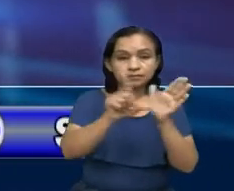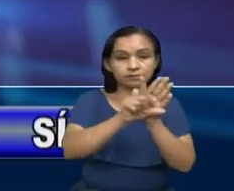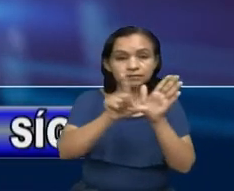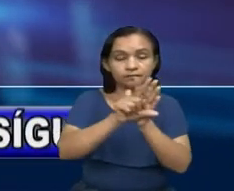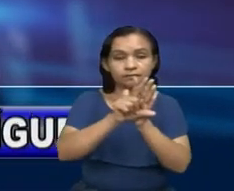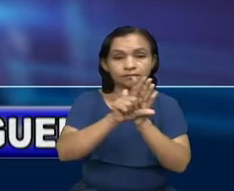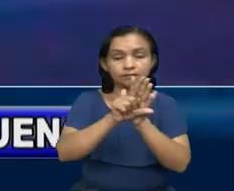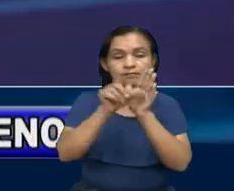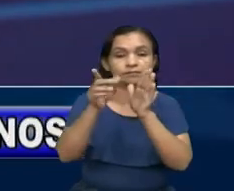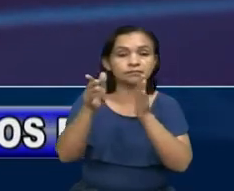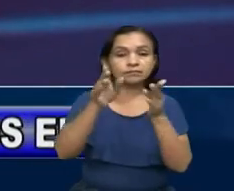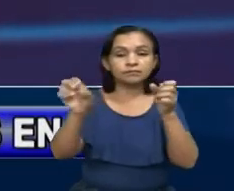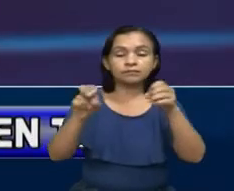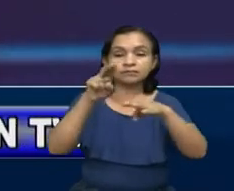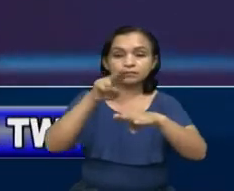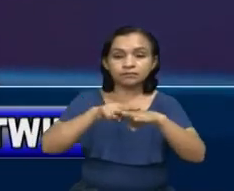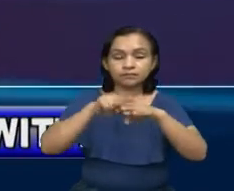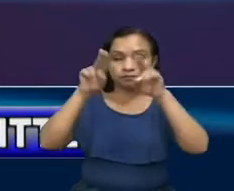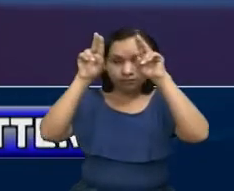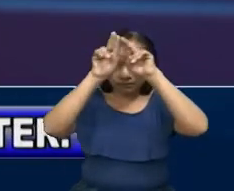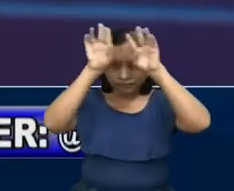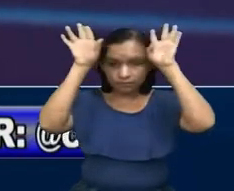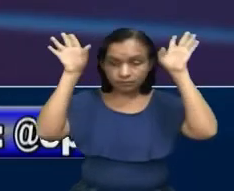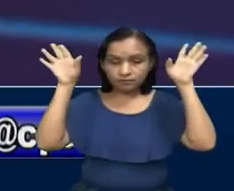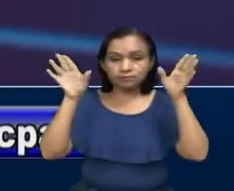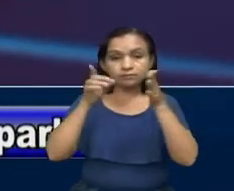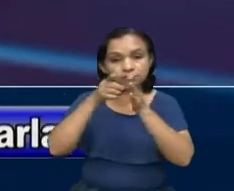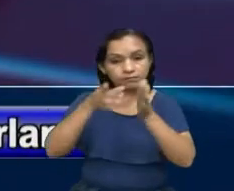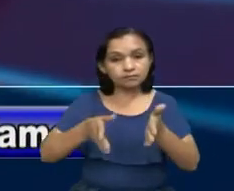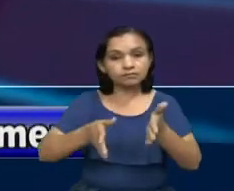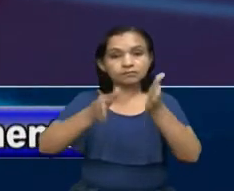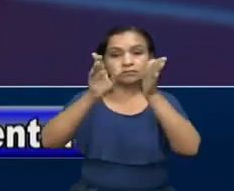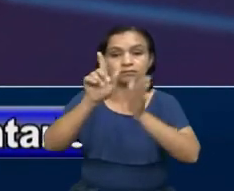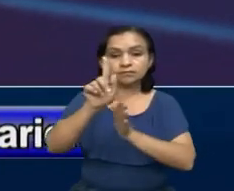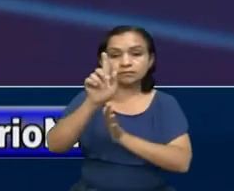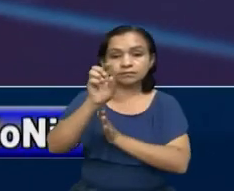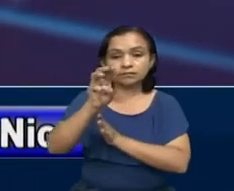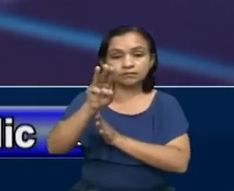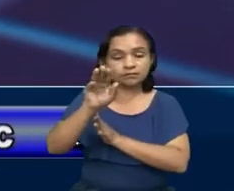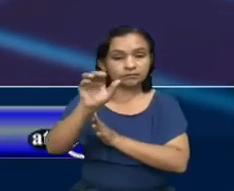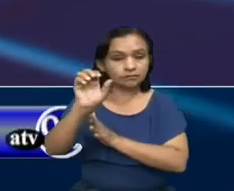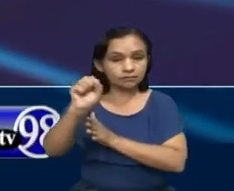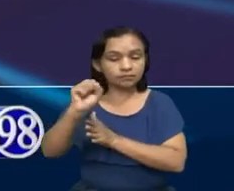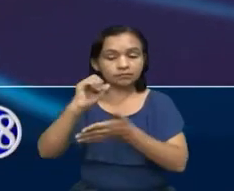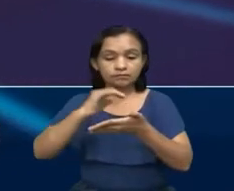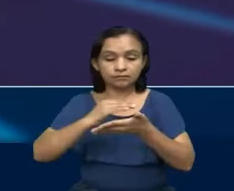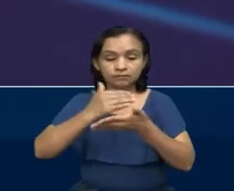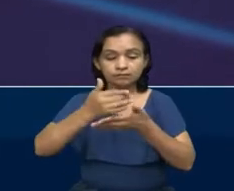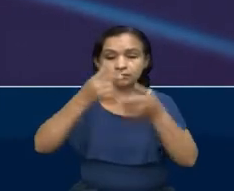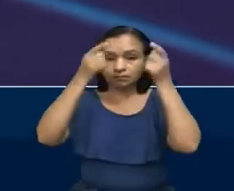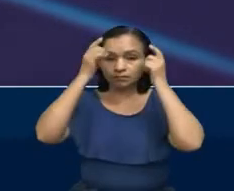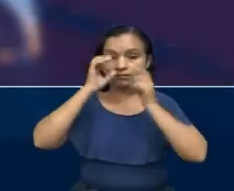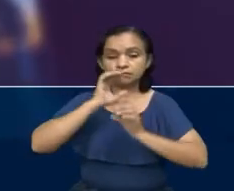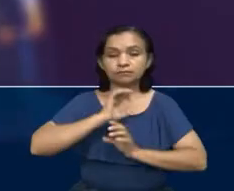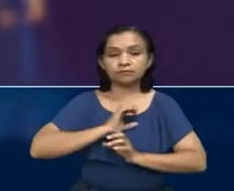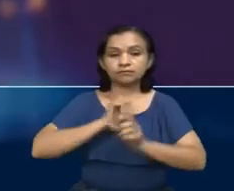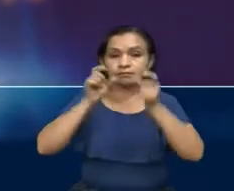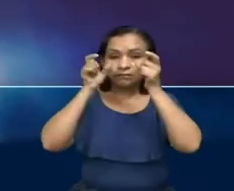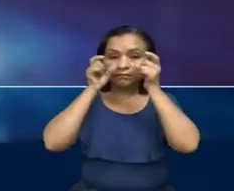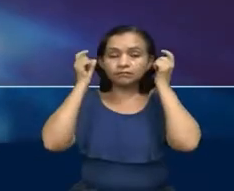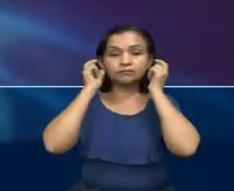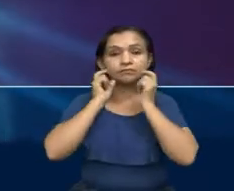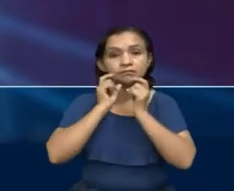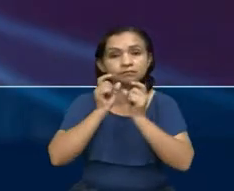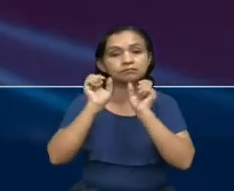declara héroes nacionales al cacique Dirian Jain y al presbítero Tomás Ruiz, a la vez que se consulta la propuesta para crear la Orden